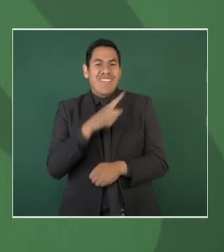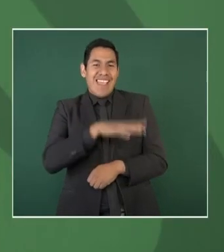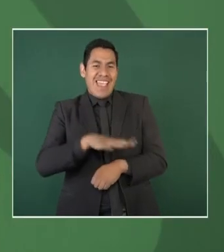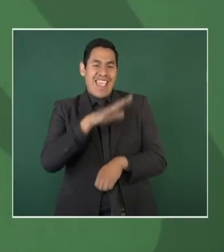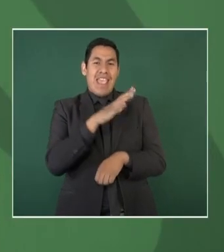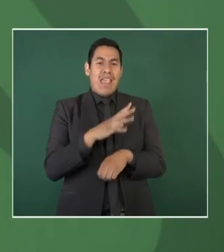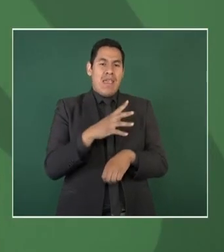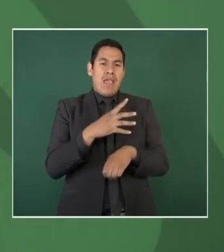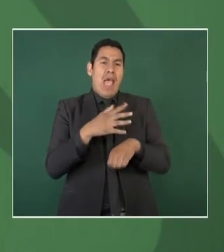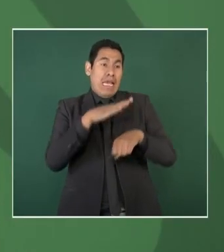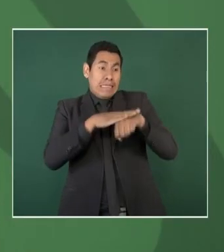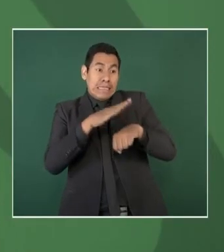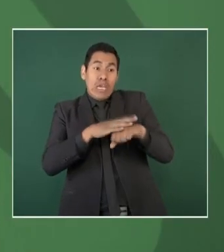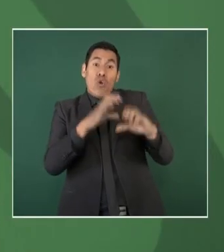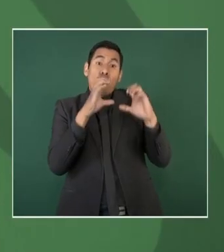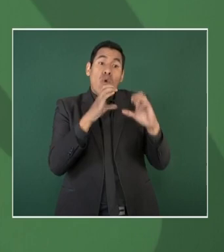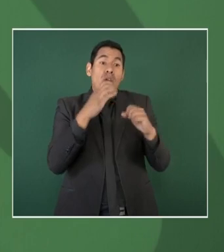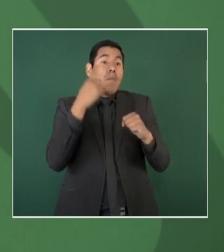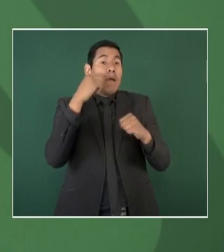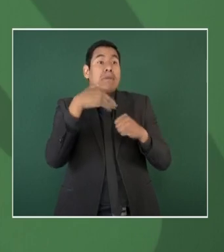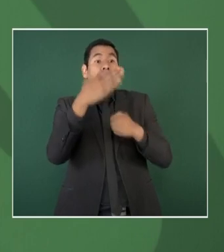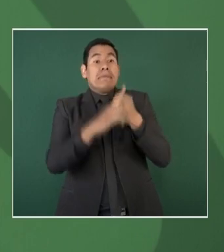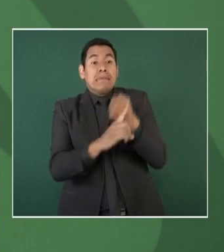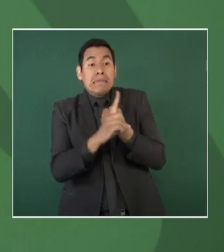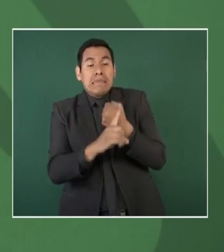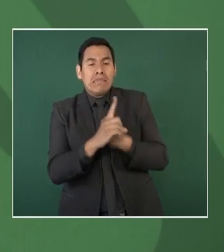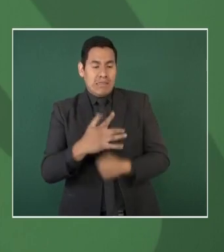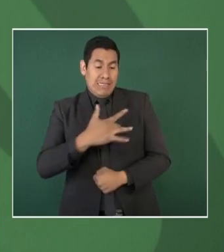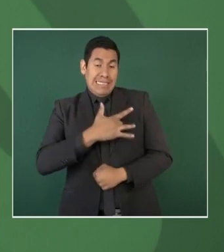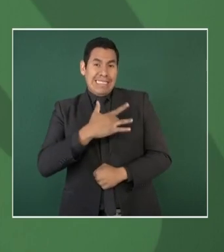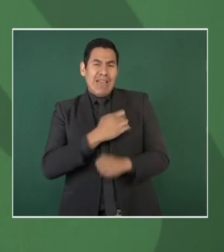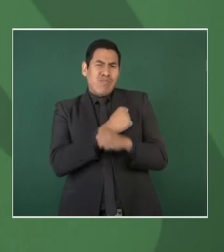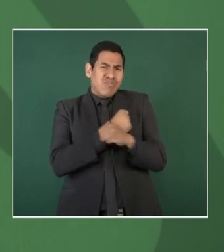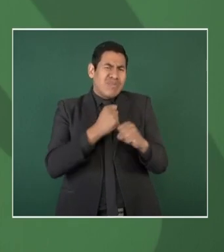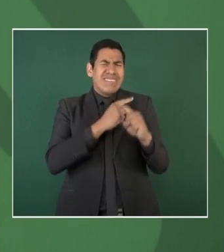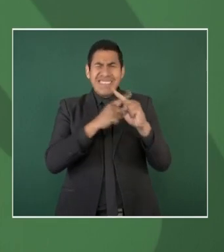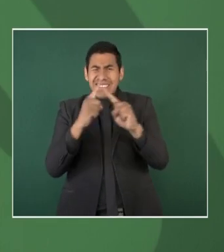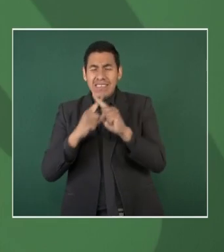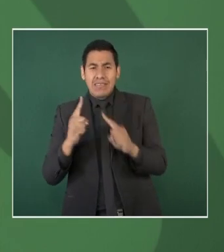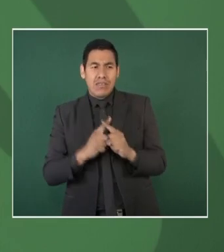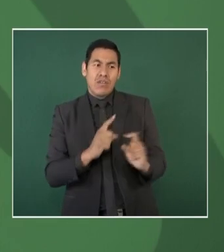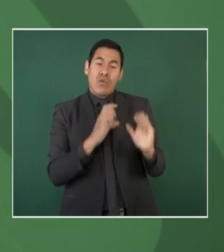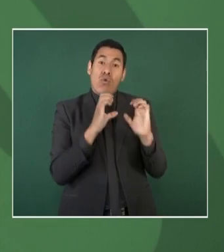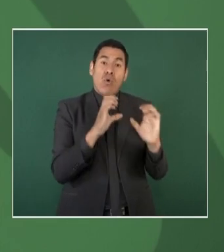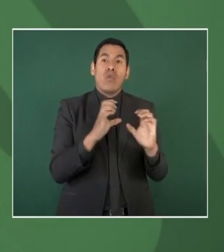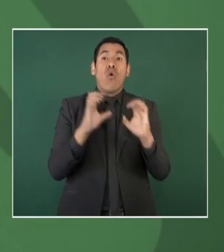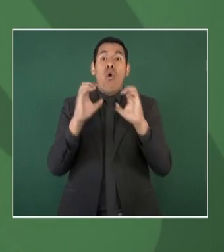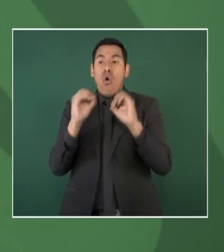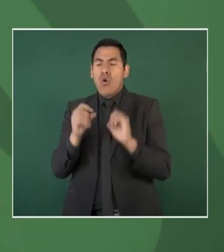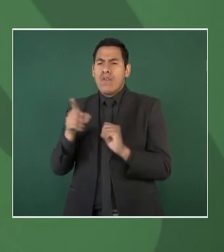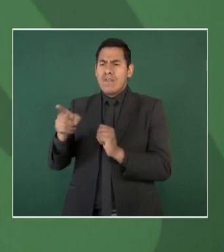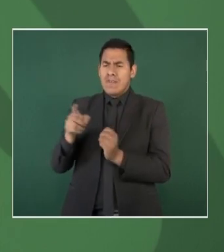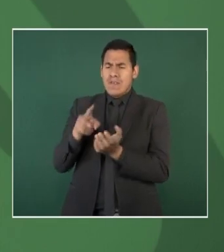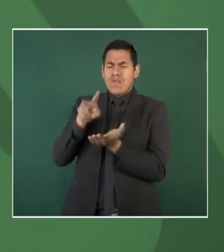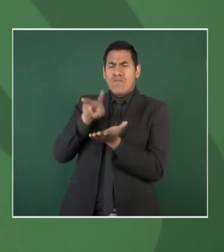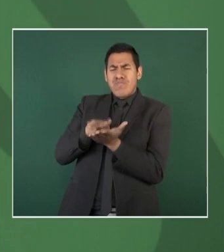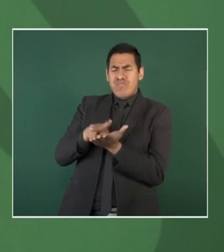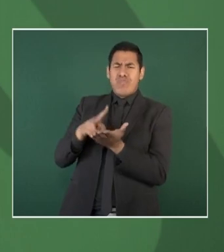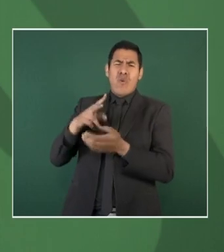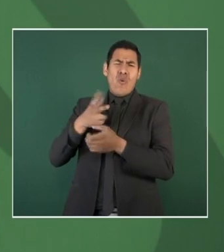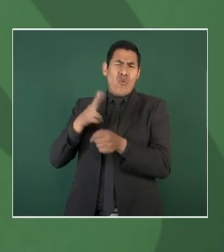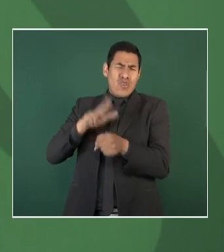la salud preventiva para evitar complicaciones cardiovasculares, los cuidados geriátricos y un